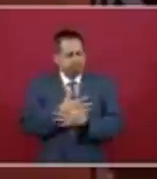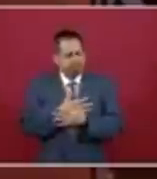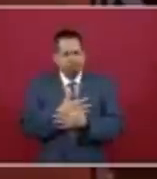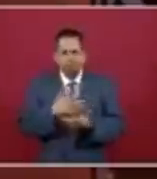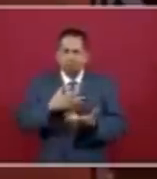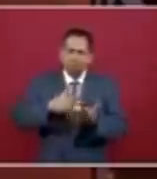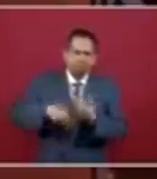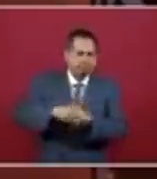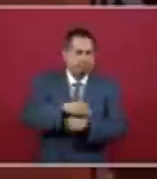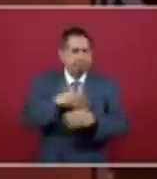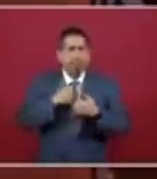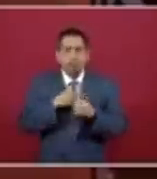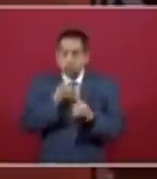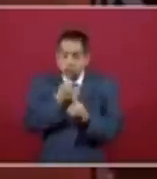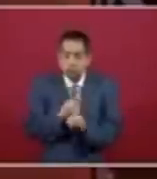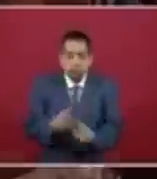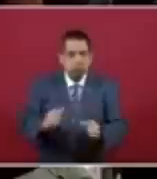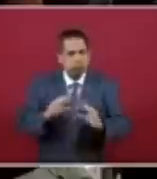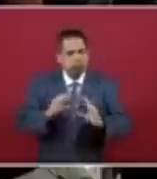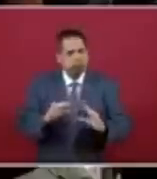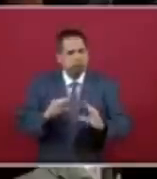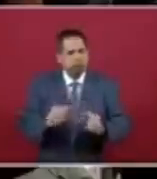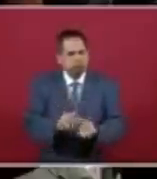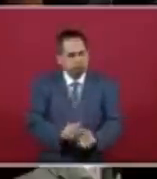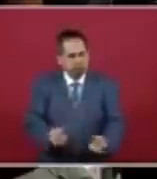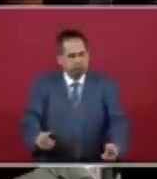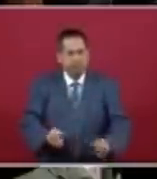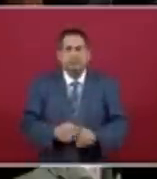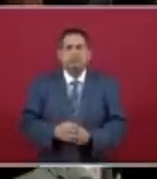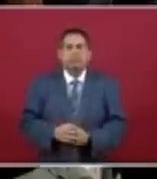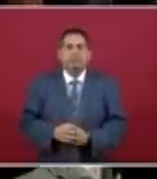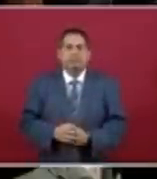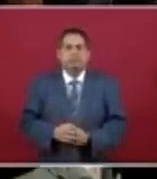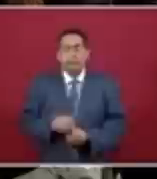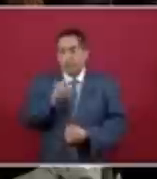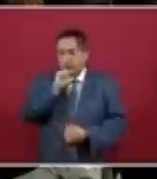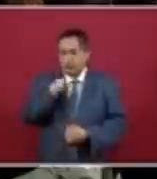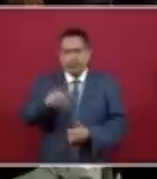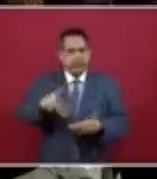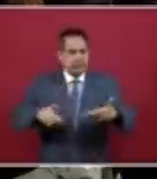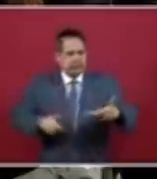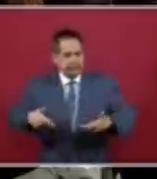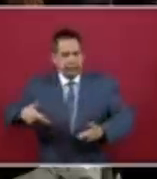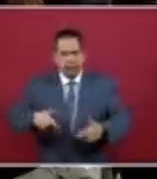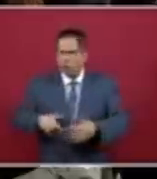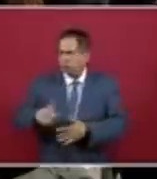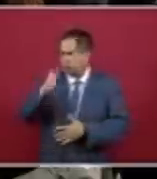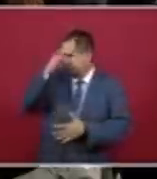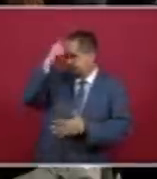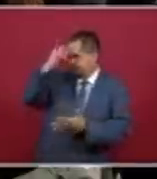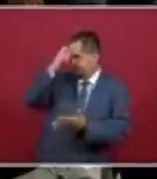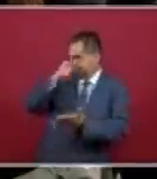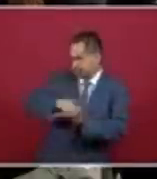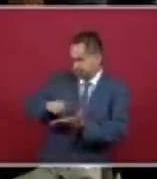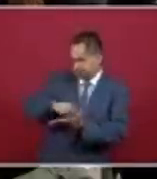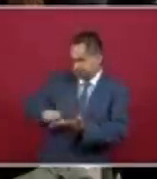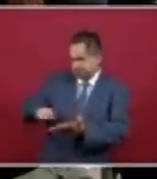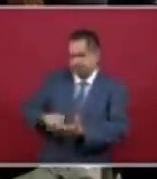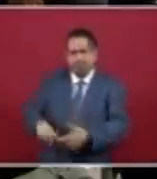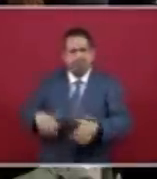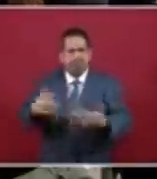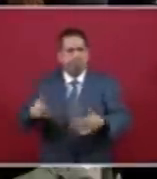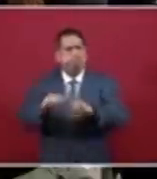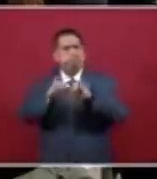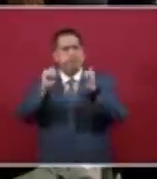empatía desde la infancia. También tendremos actividades de teatro, escritura creativa, arte transformativo,